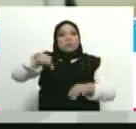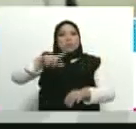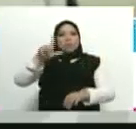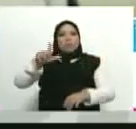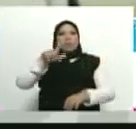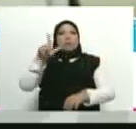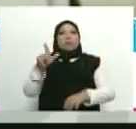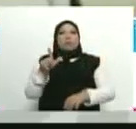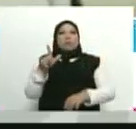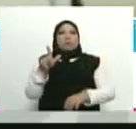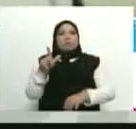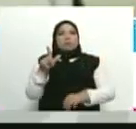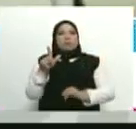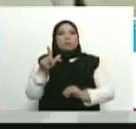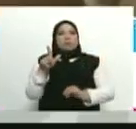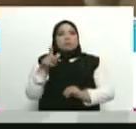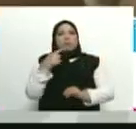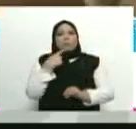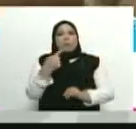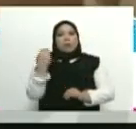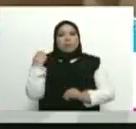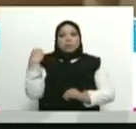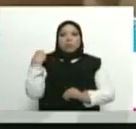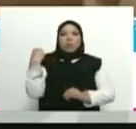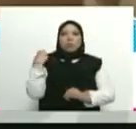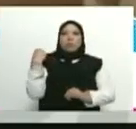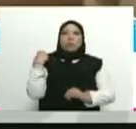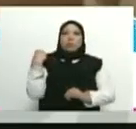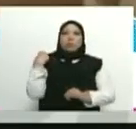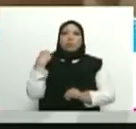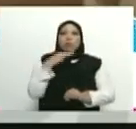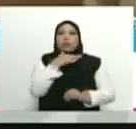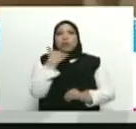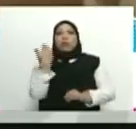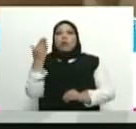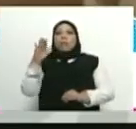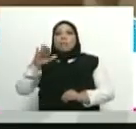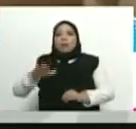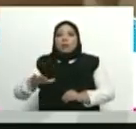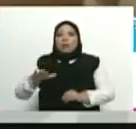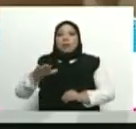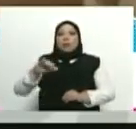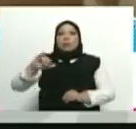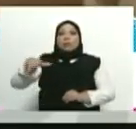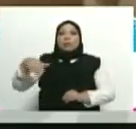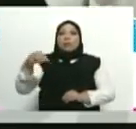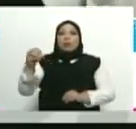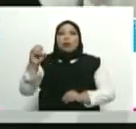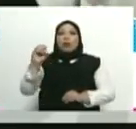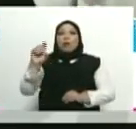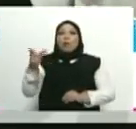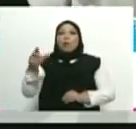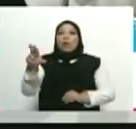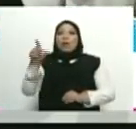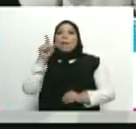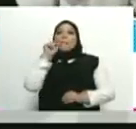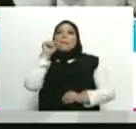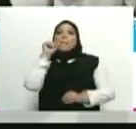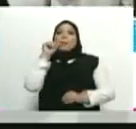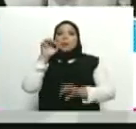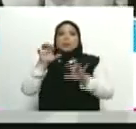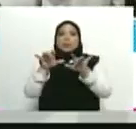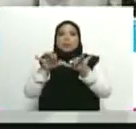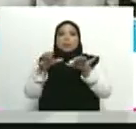recuerdo. Y Román me dijo, mataron a Jorge Rodríguez. Jorge Rodríguez era